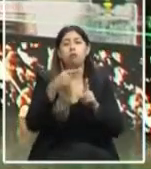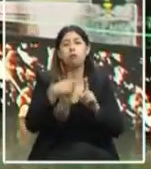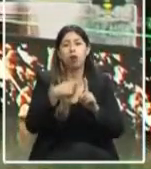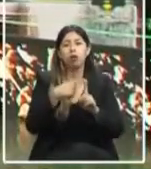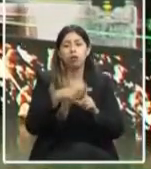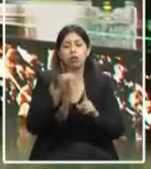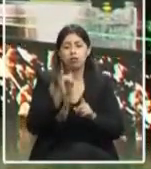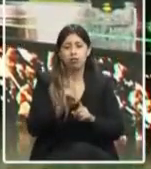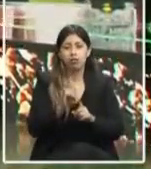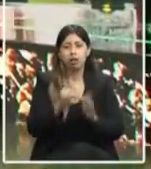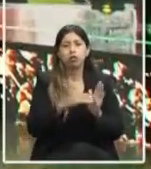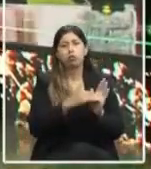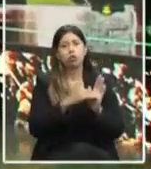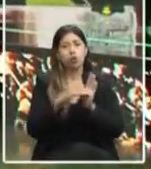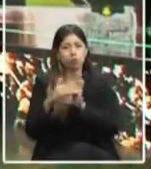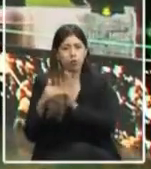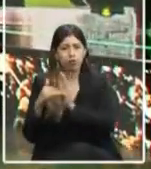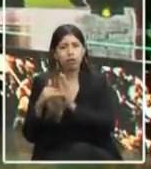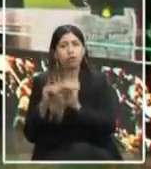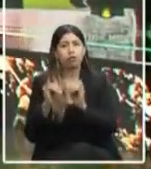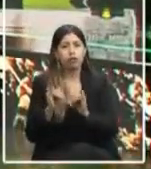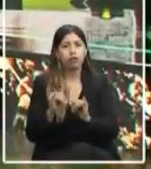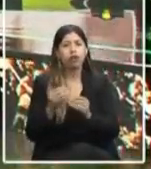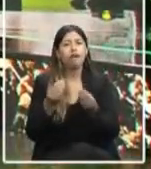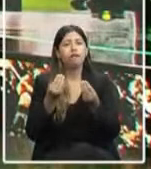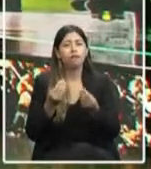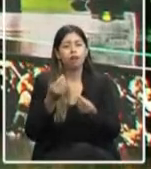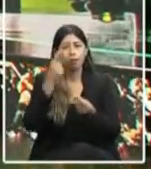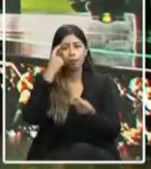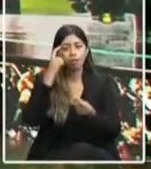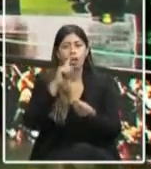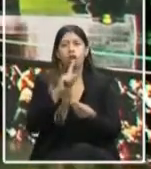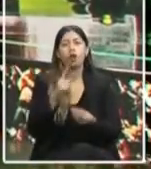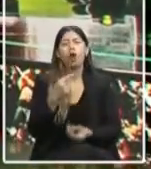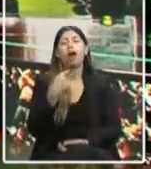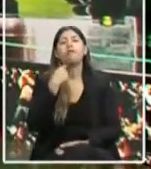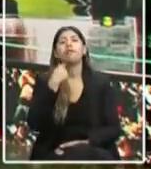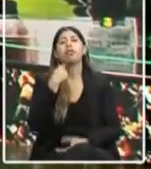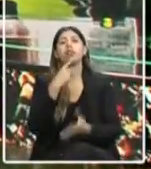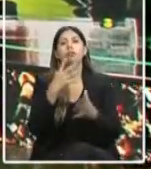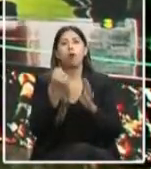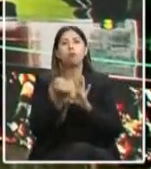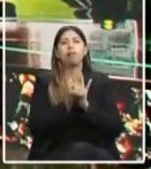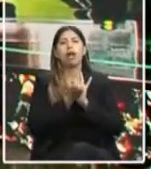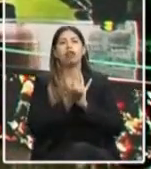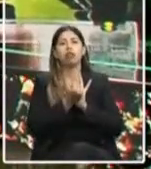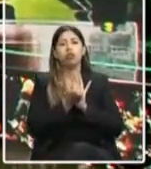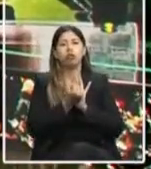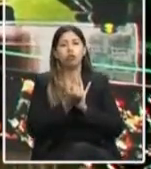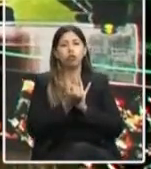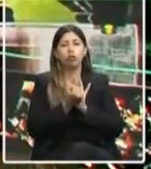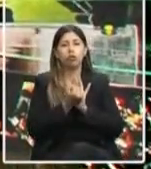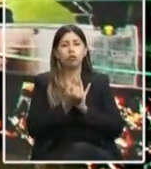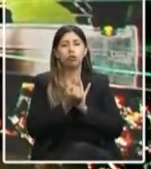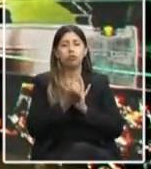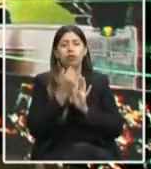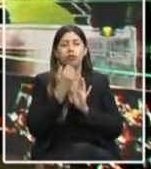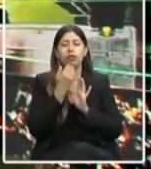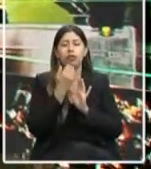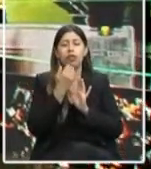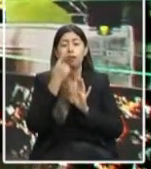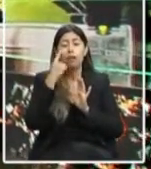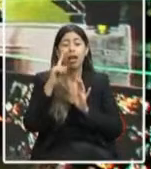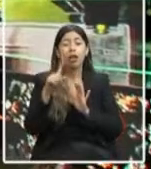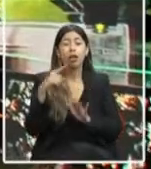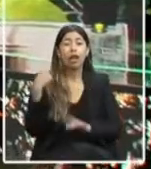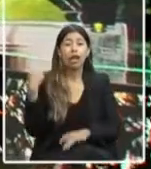positivo, sostenible, está siendo bien pensado para no tener grandes impactos o para compensar impactos, pero en